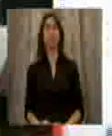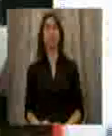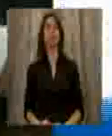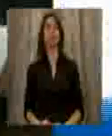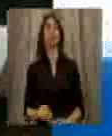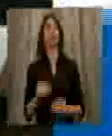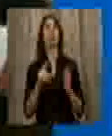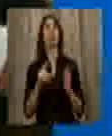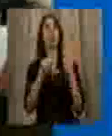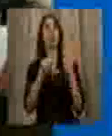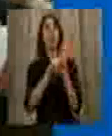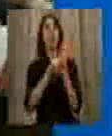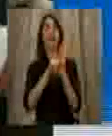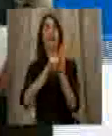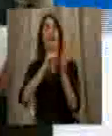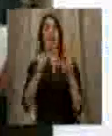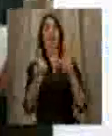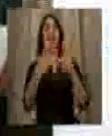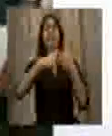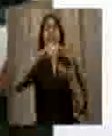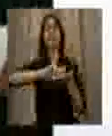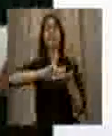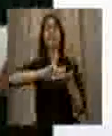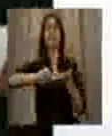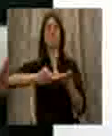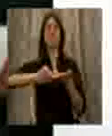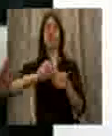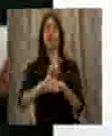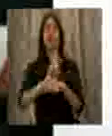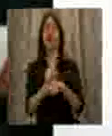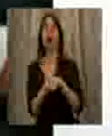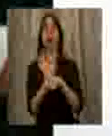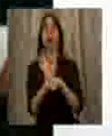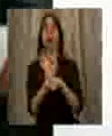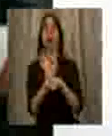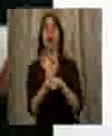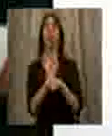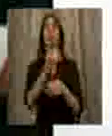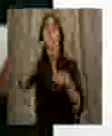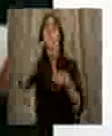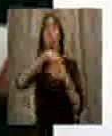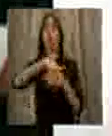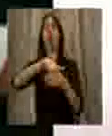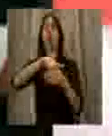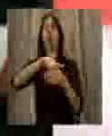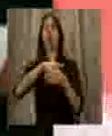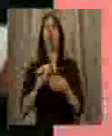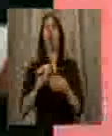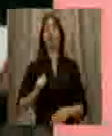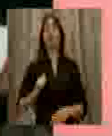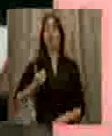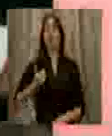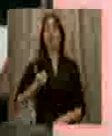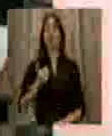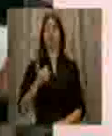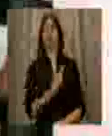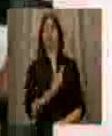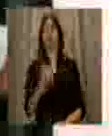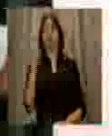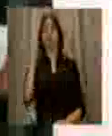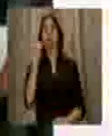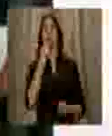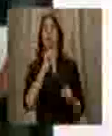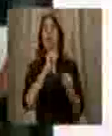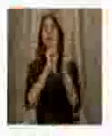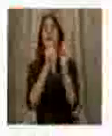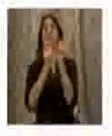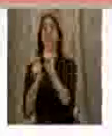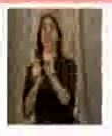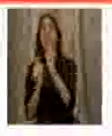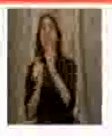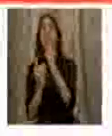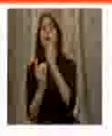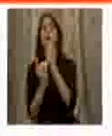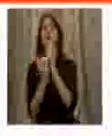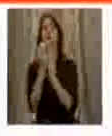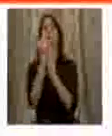Promulgar la ley de inscripción automática y voto voluntario, el presidente Sebastián Piñera pidió unidad para avanzar en las reformas que necesita nuestra